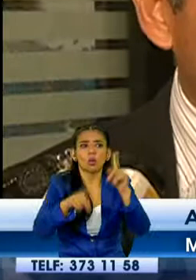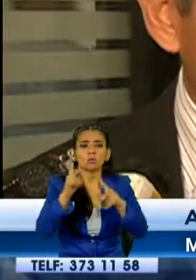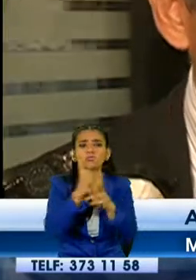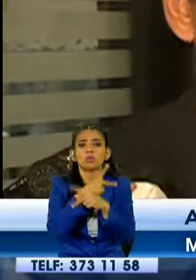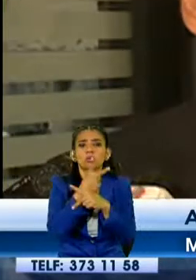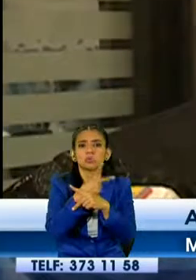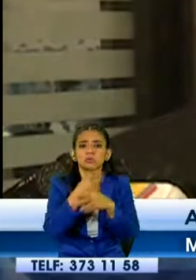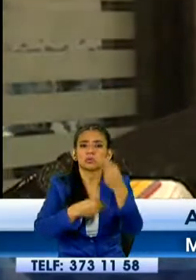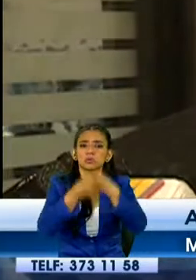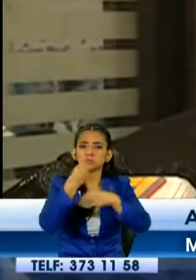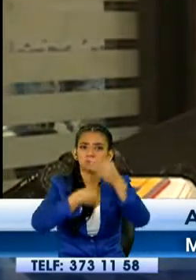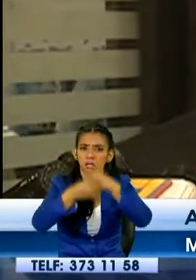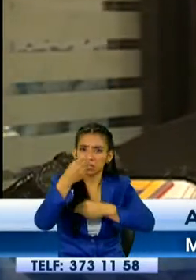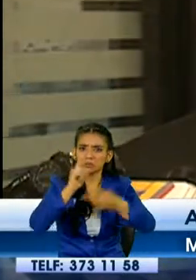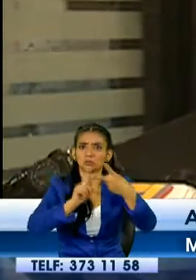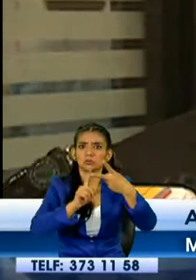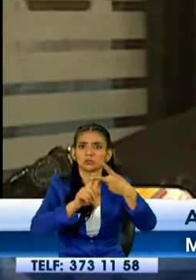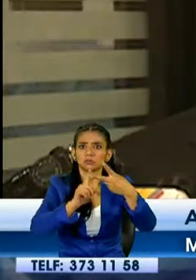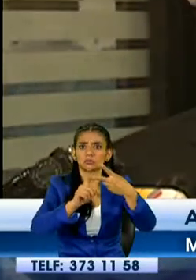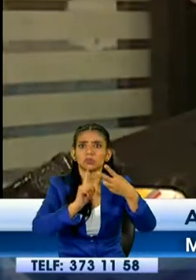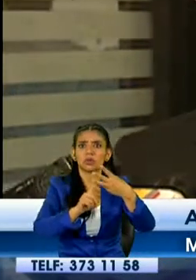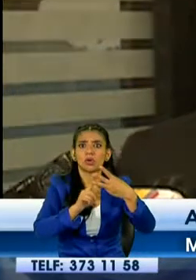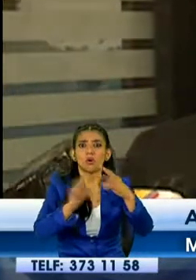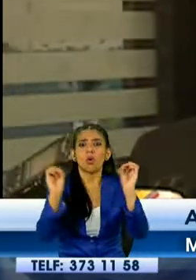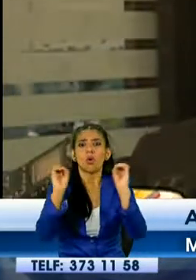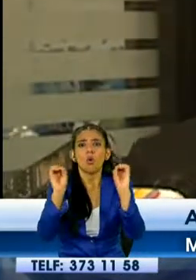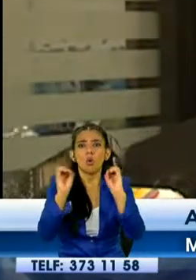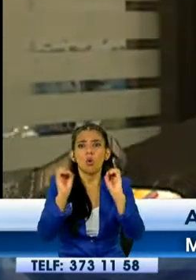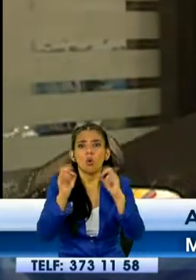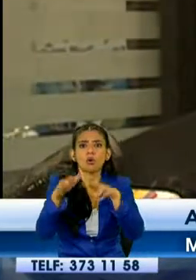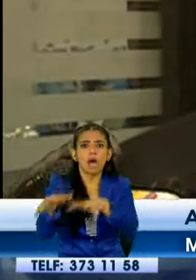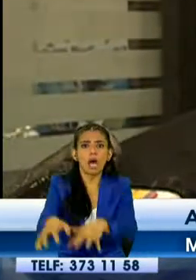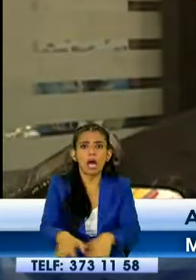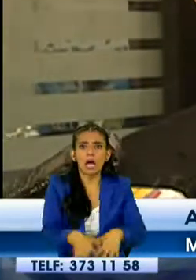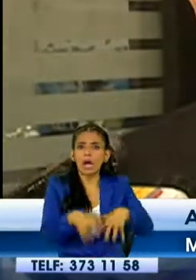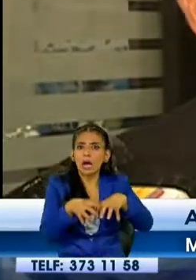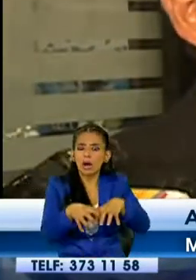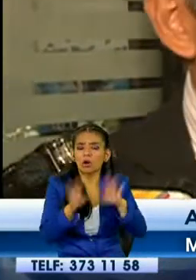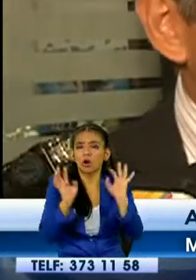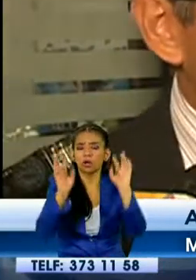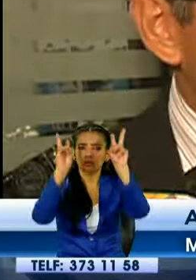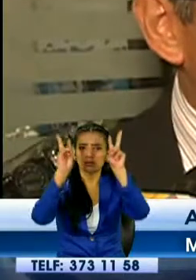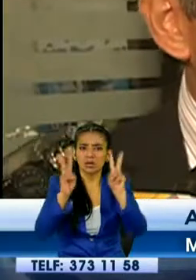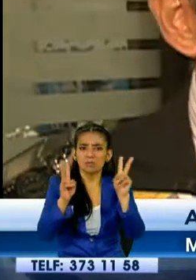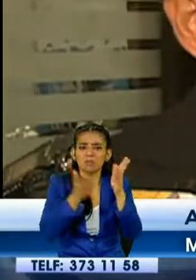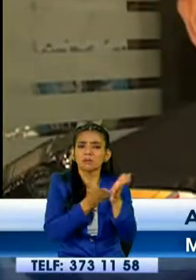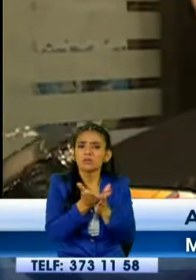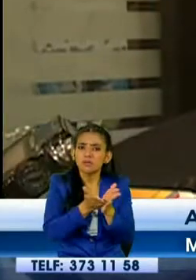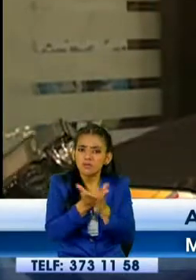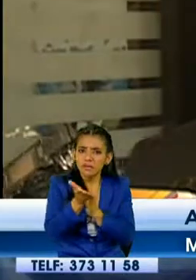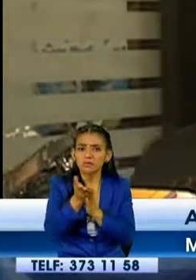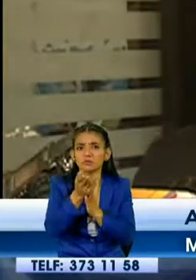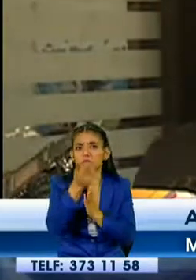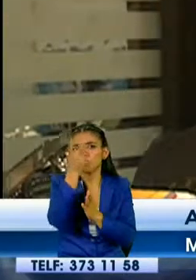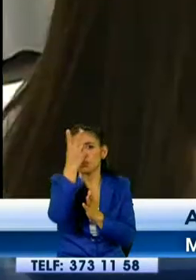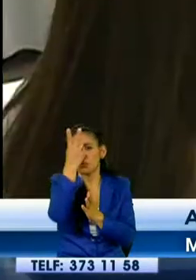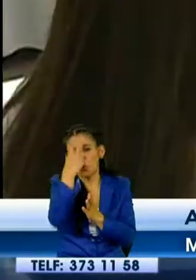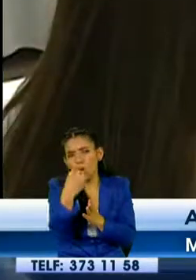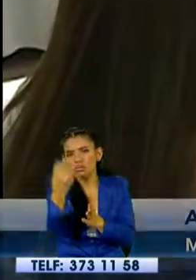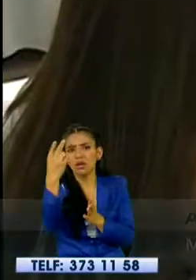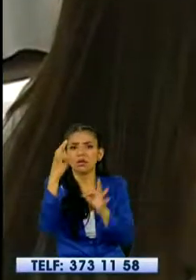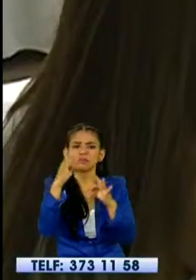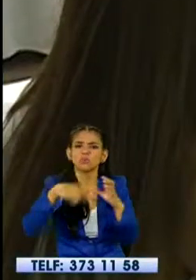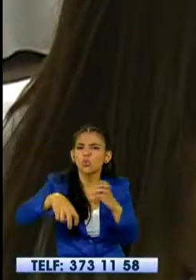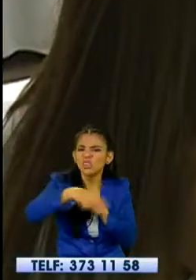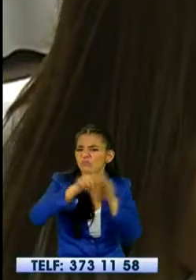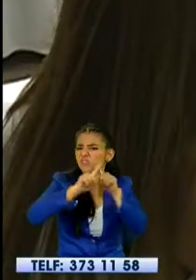de alimentos, en el sector agrícola en general, en el sector servicios, hotelería, turismo. Hasta